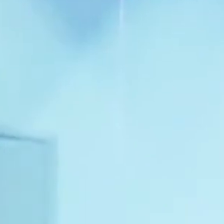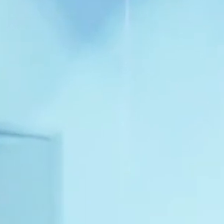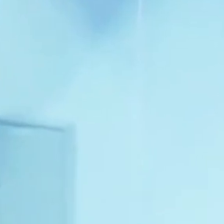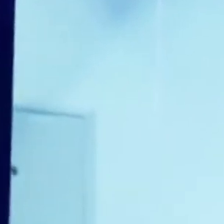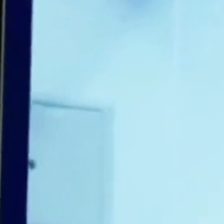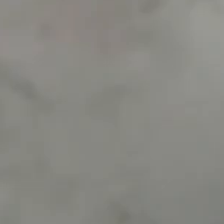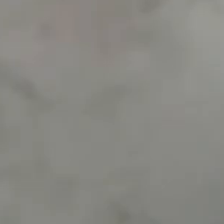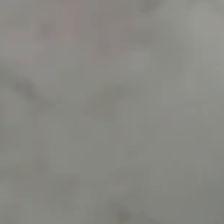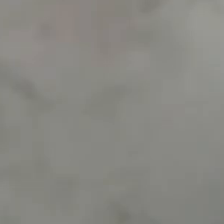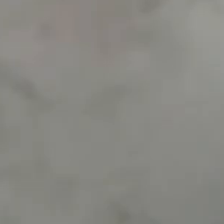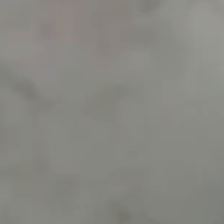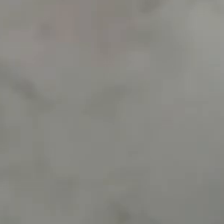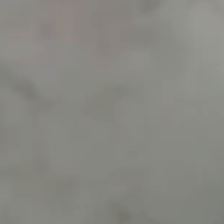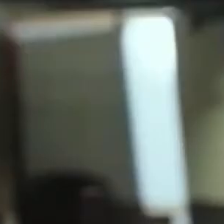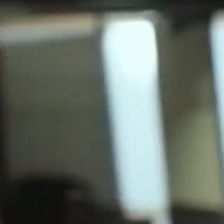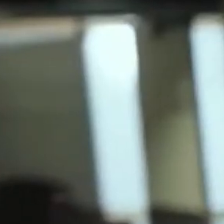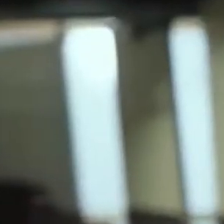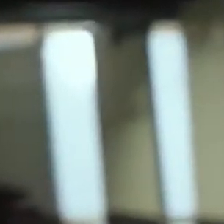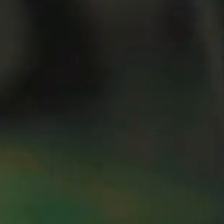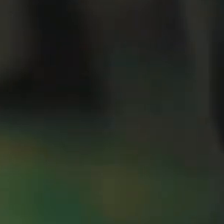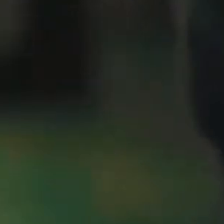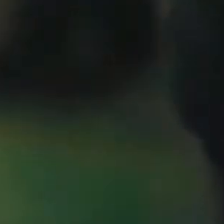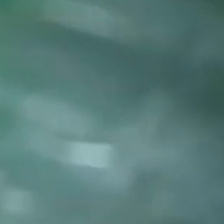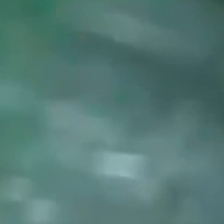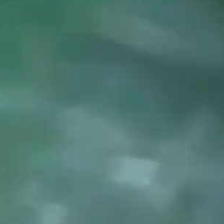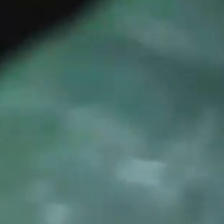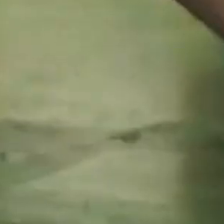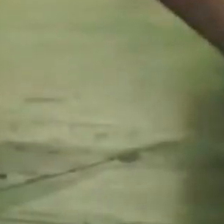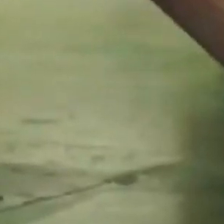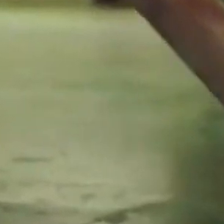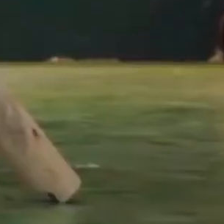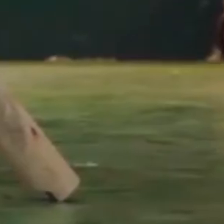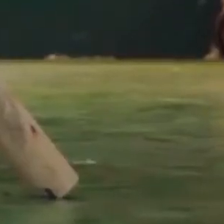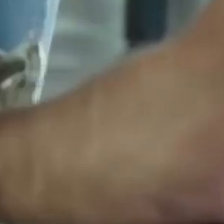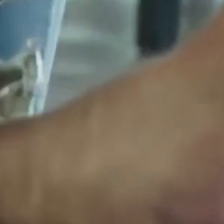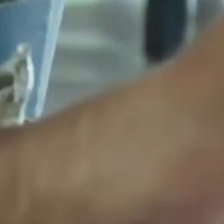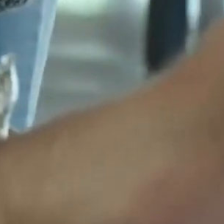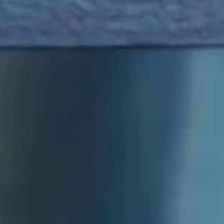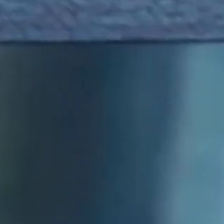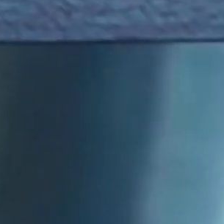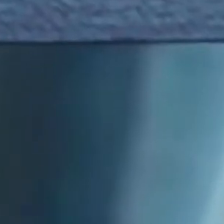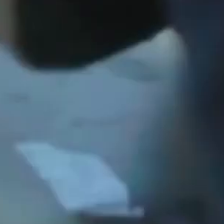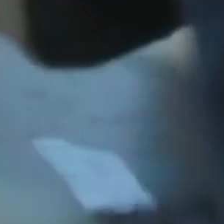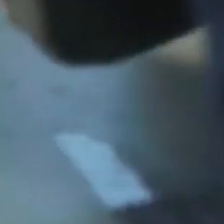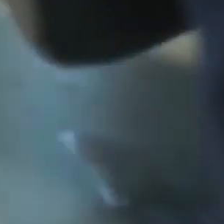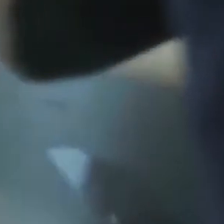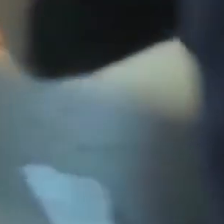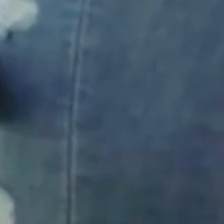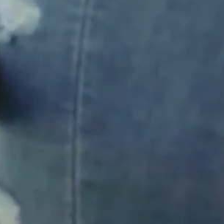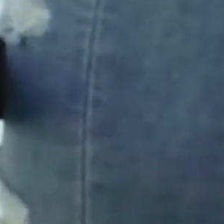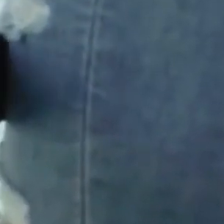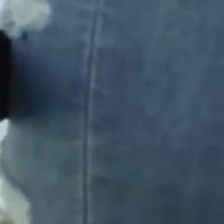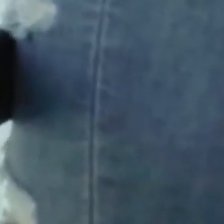Este año el lema era Ingeniería en todas partes creemos que eso sirvió a través de los proyectos y también demostramos a la gente no solo lo que hacen los